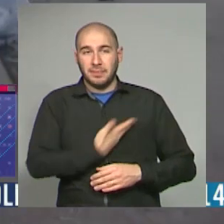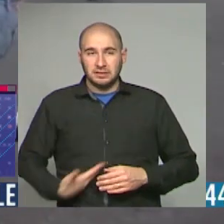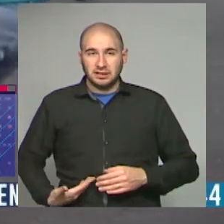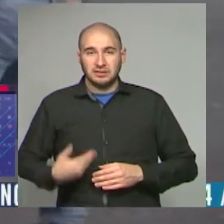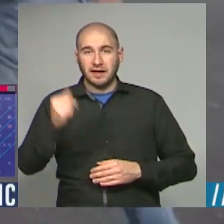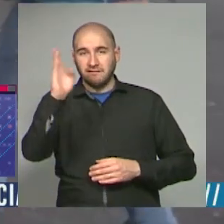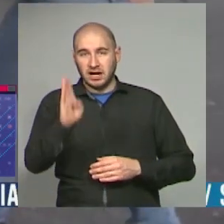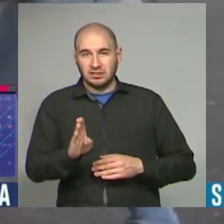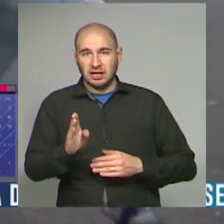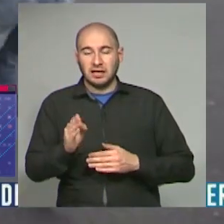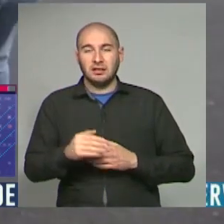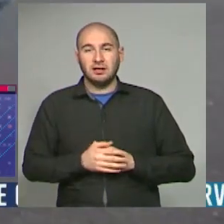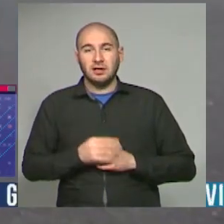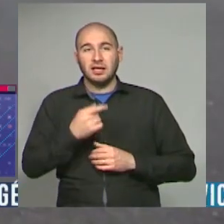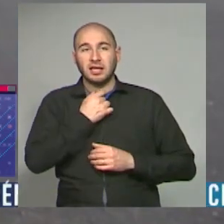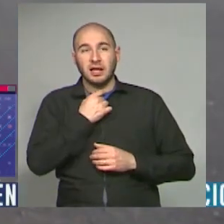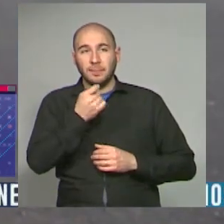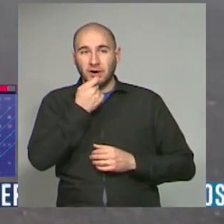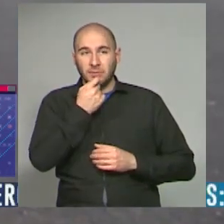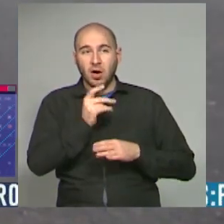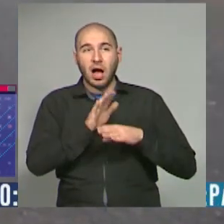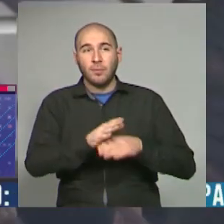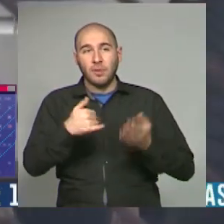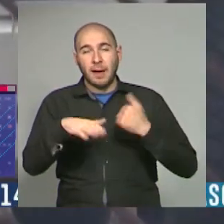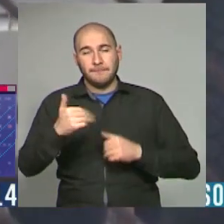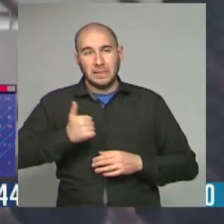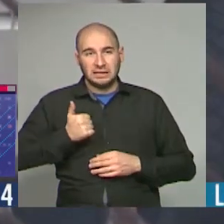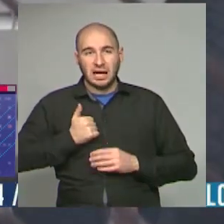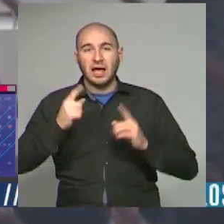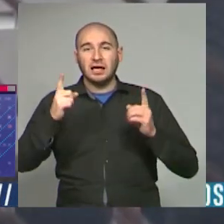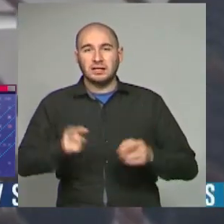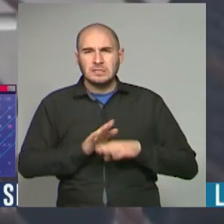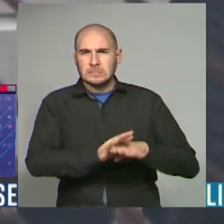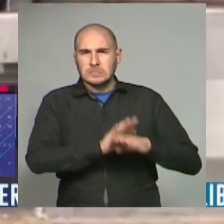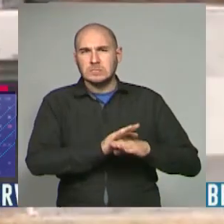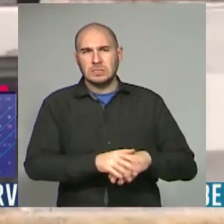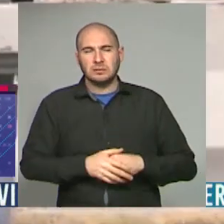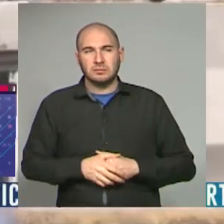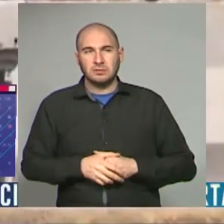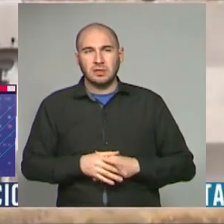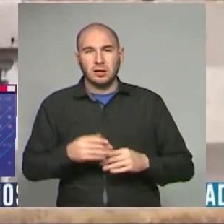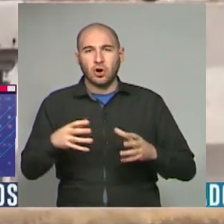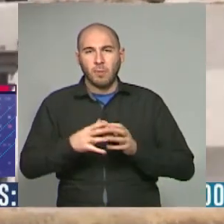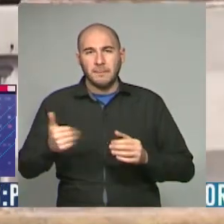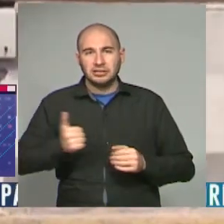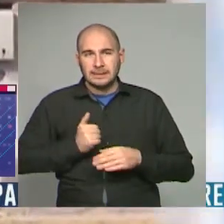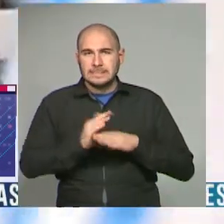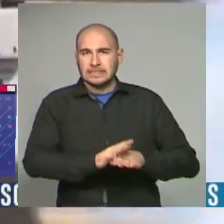de Brasil esperaba que si hubiese más apoyo militar, también presionar con sus